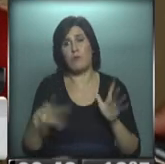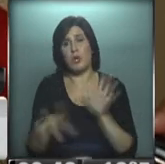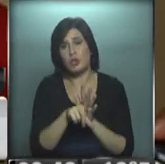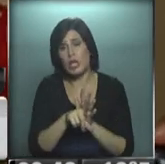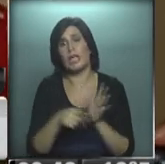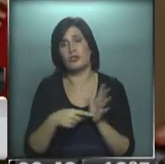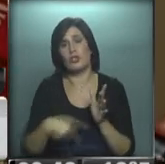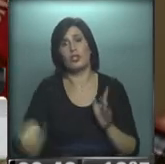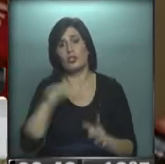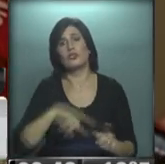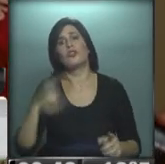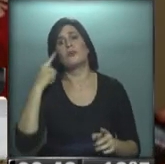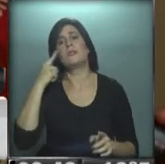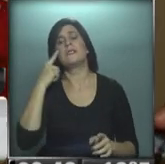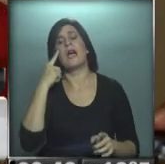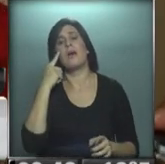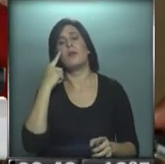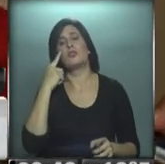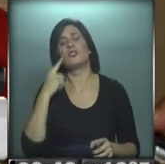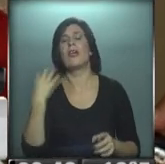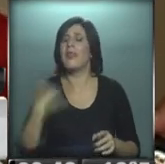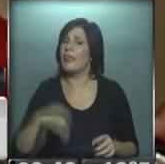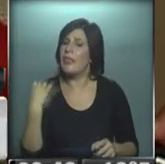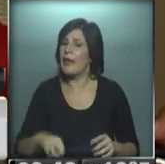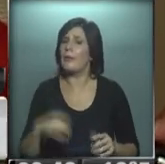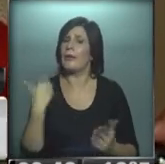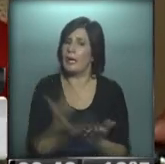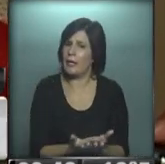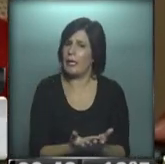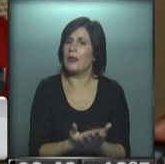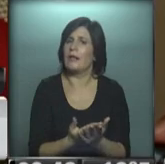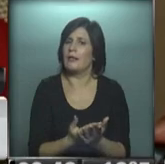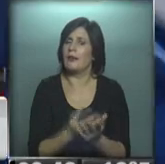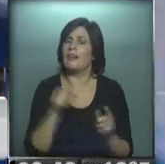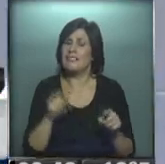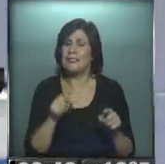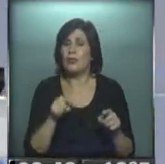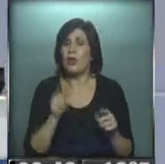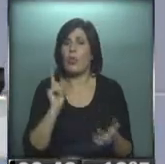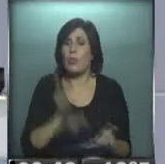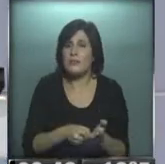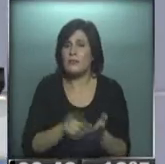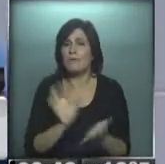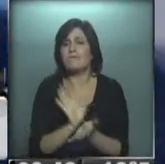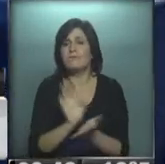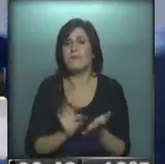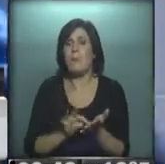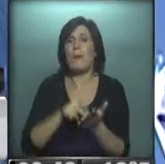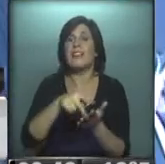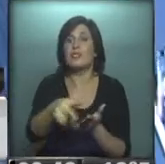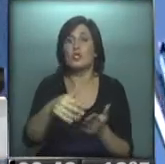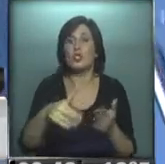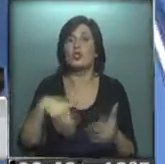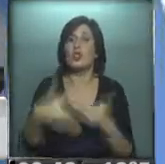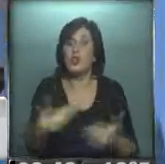que incompleta, pero el paso que se ha dado empieza a dar vuelta